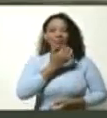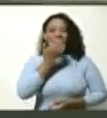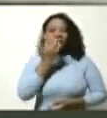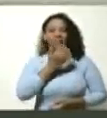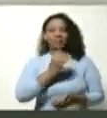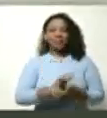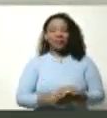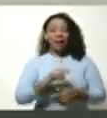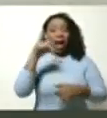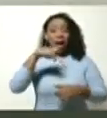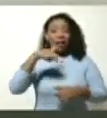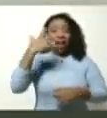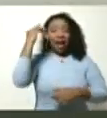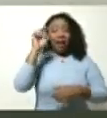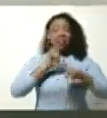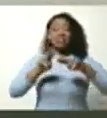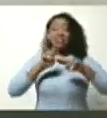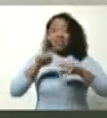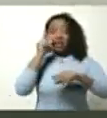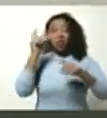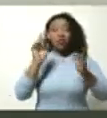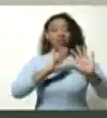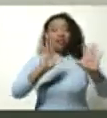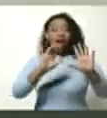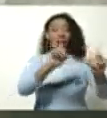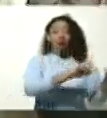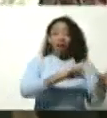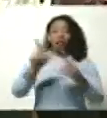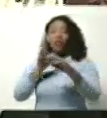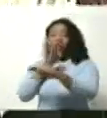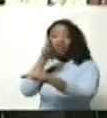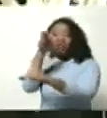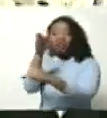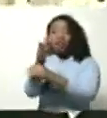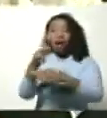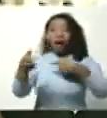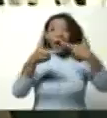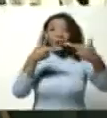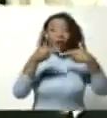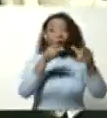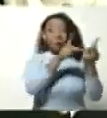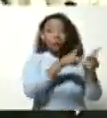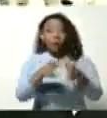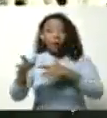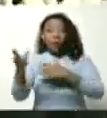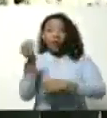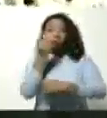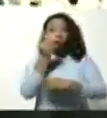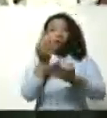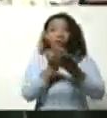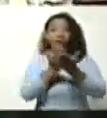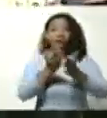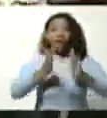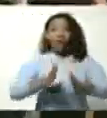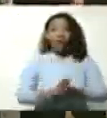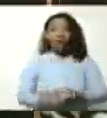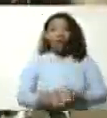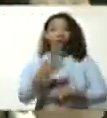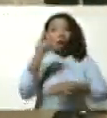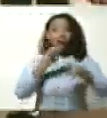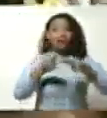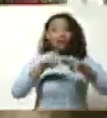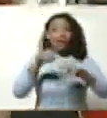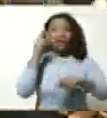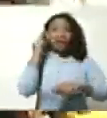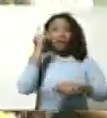Aquí hay niños ya también listos para ir a almorzar con su programa de alimentación escolar. Están las niñas y los